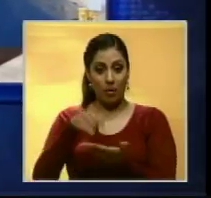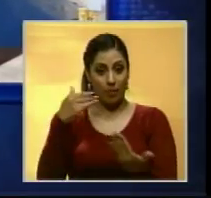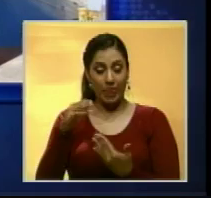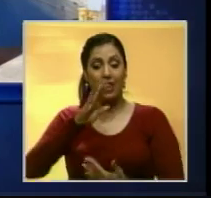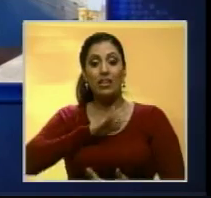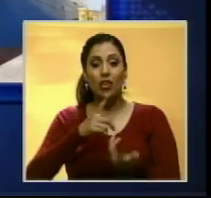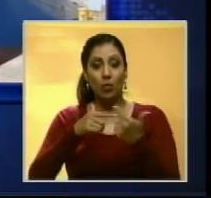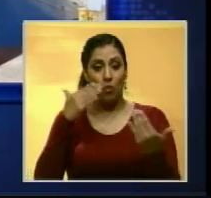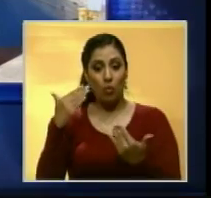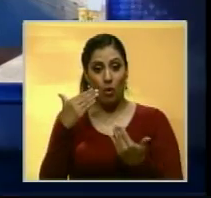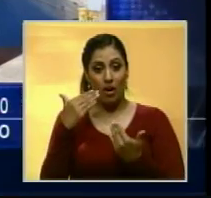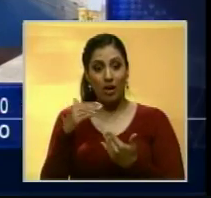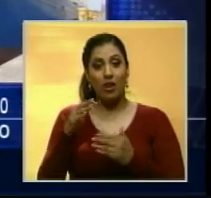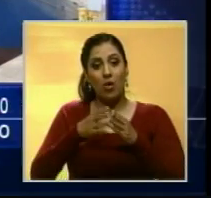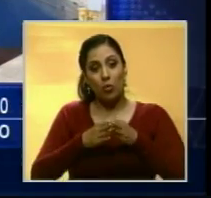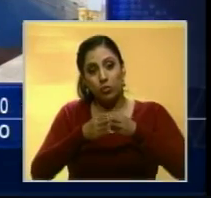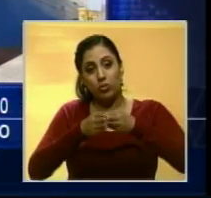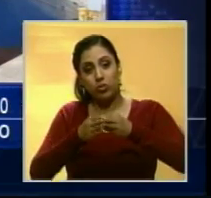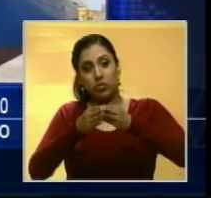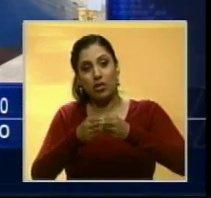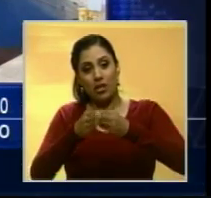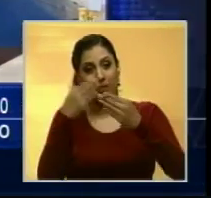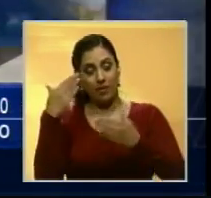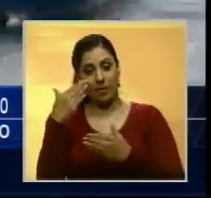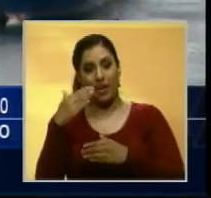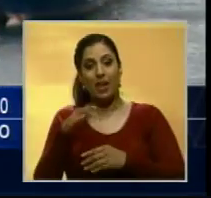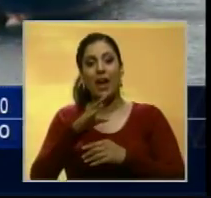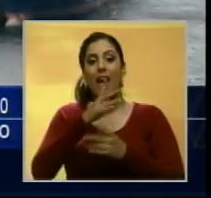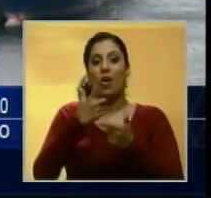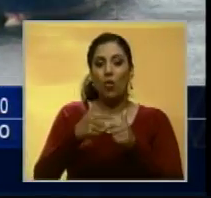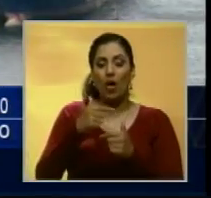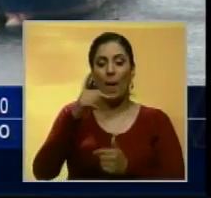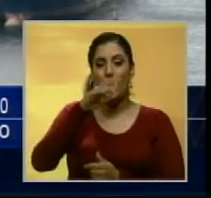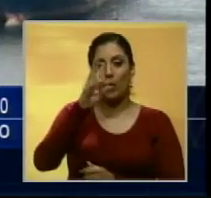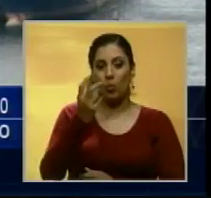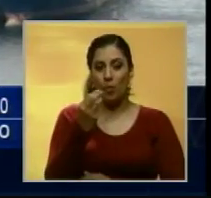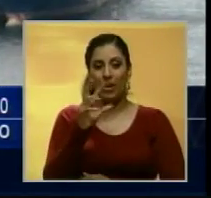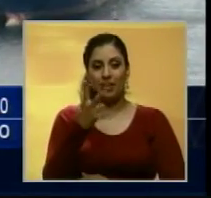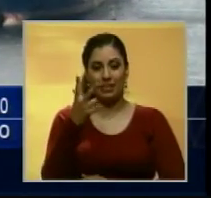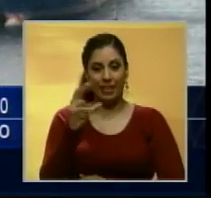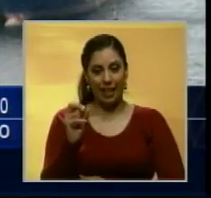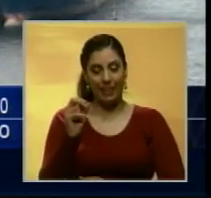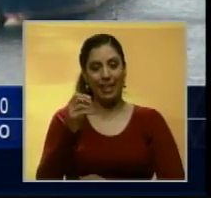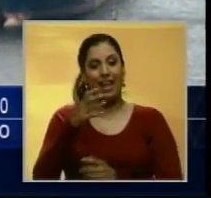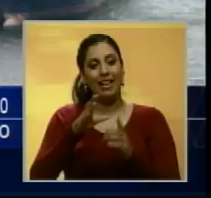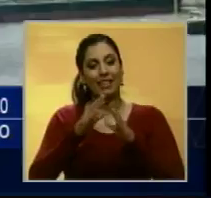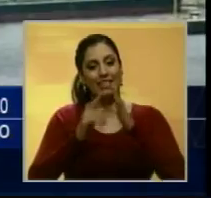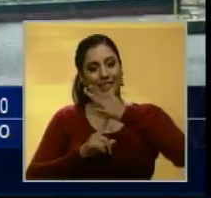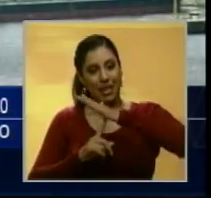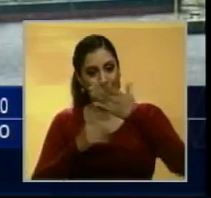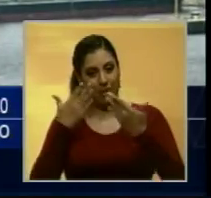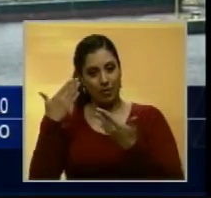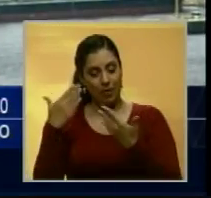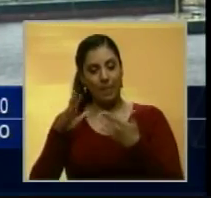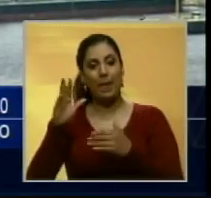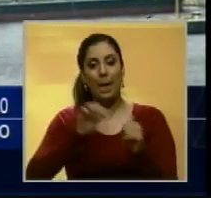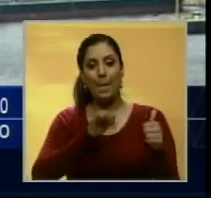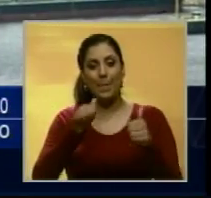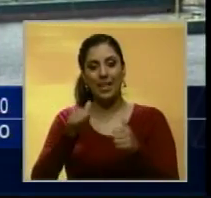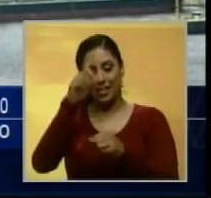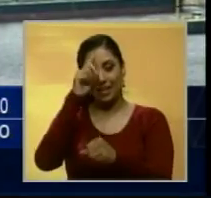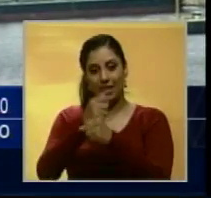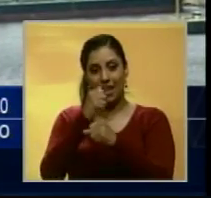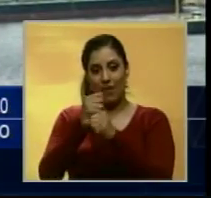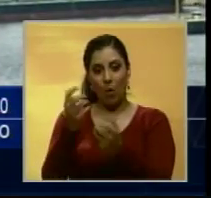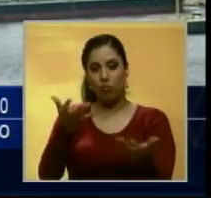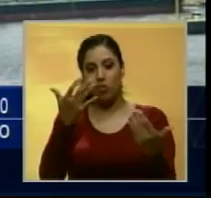fue trasladada en el buque Achille Bulker, arribando al muelle número 30 de la terminal portuaria, donde iniciaron las operaciones